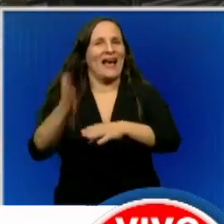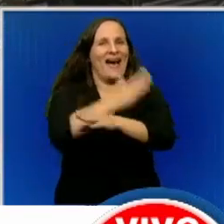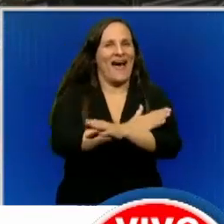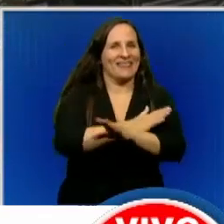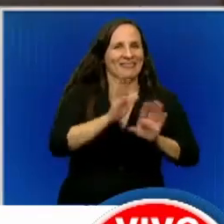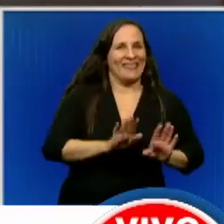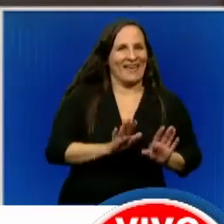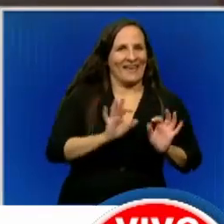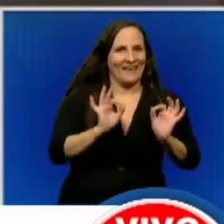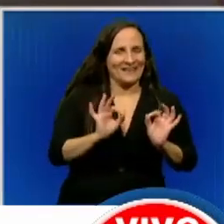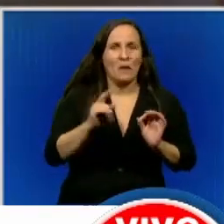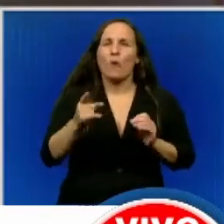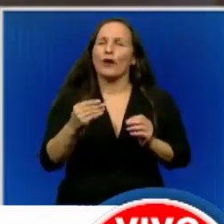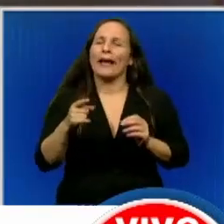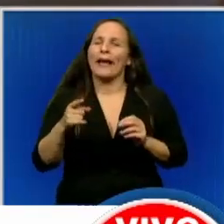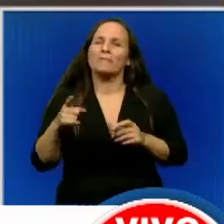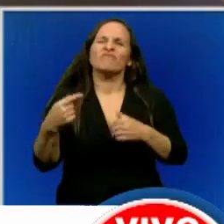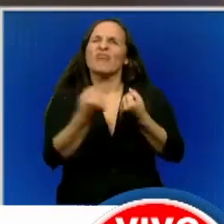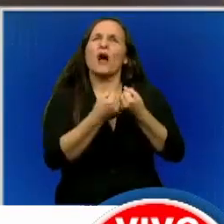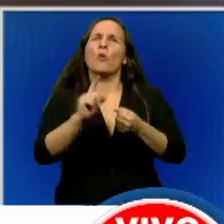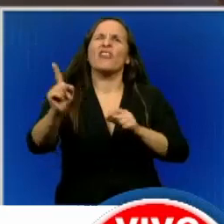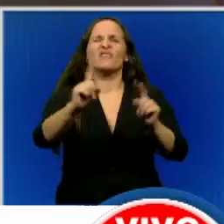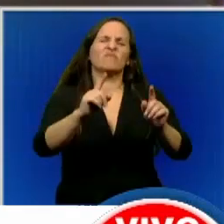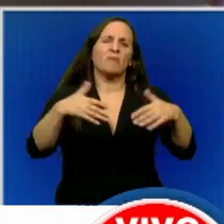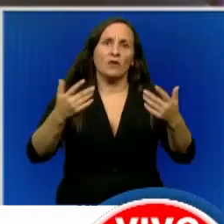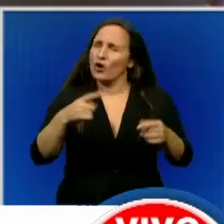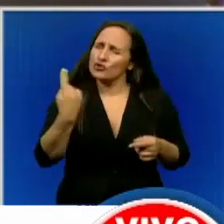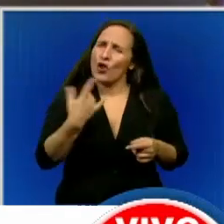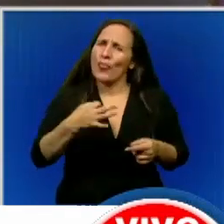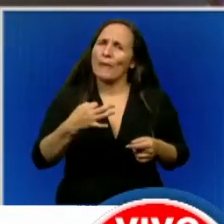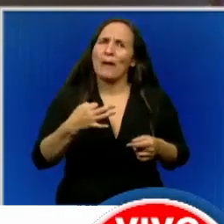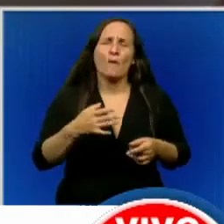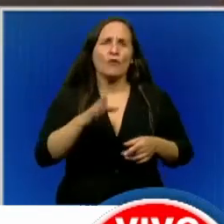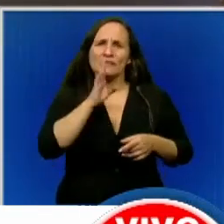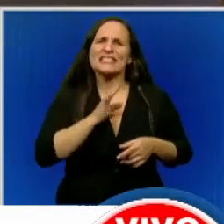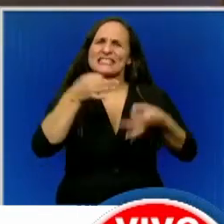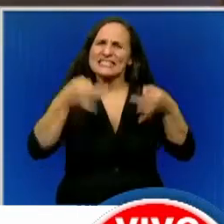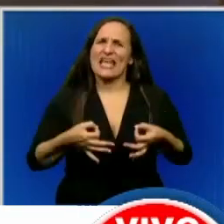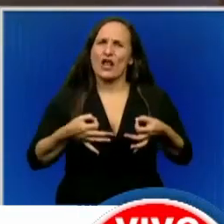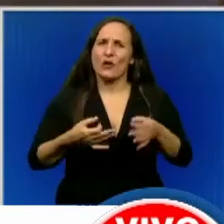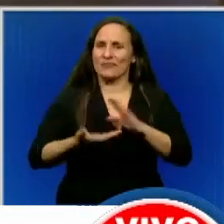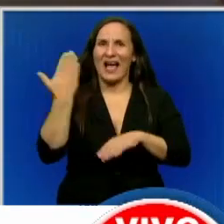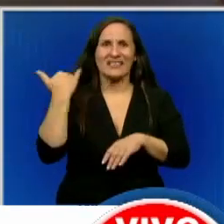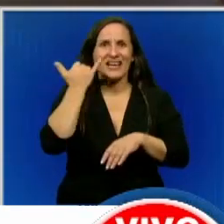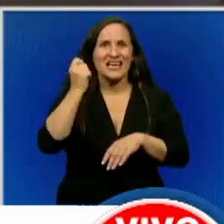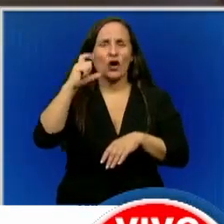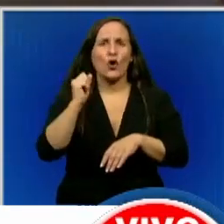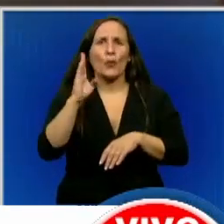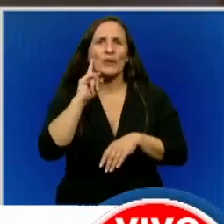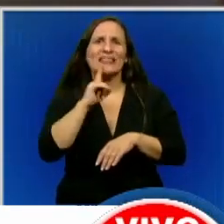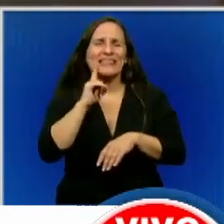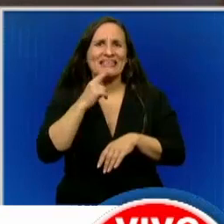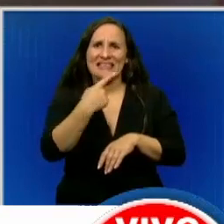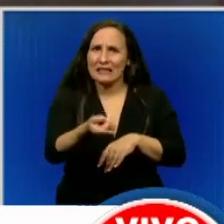descalificamos tanto la política del acuerdo y tenemos que sincerarnos. Ayer lo decía Emiliano Jacobiti, miren, en una situación